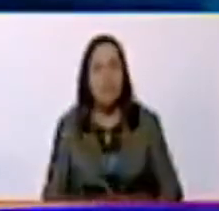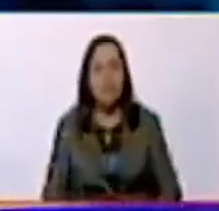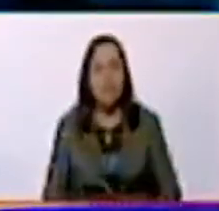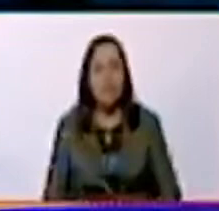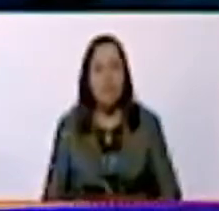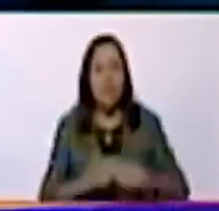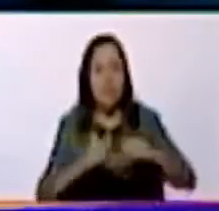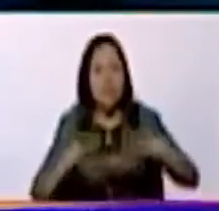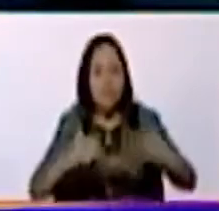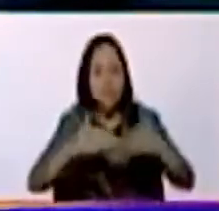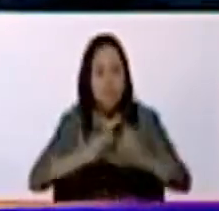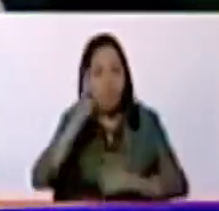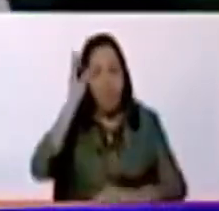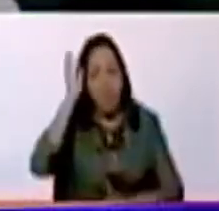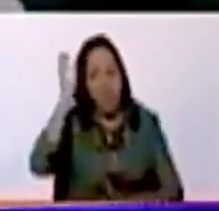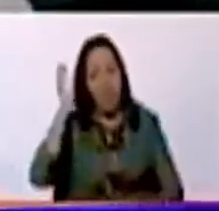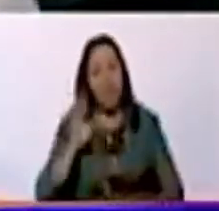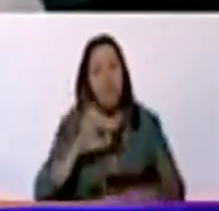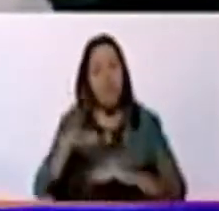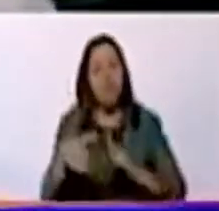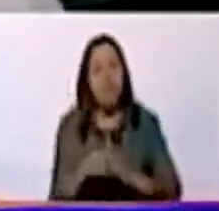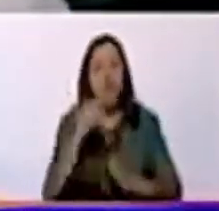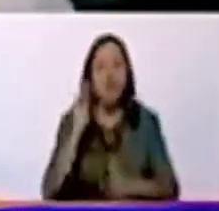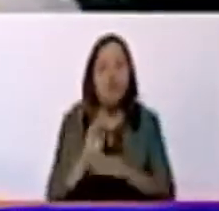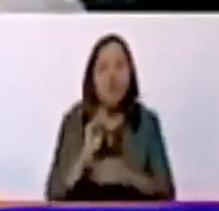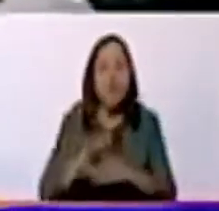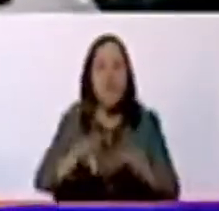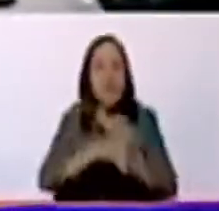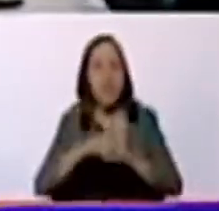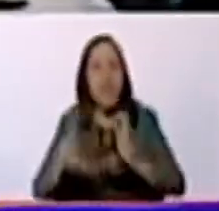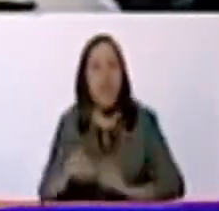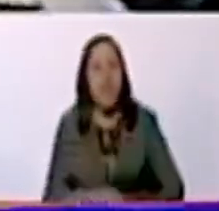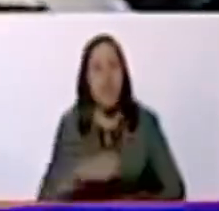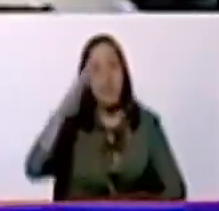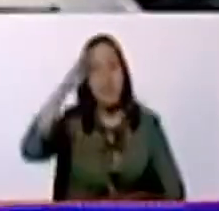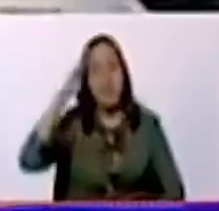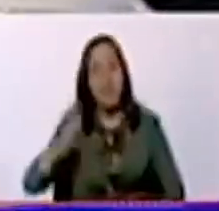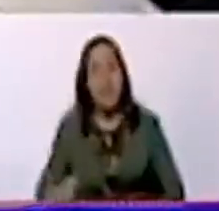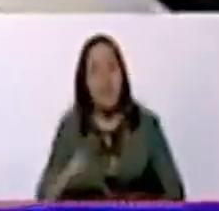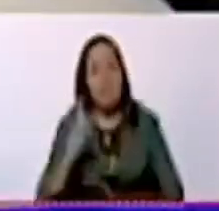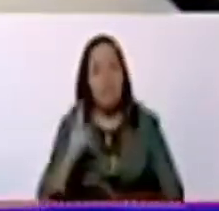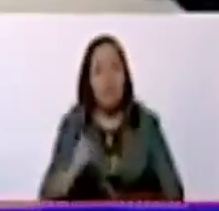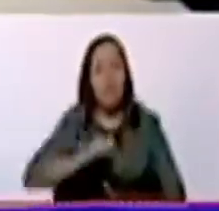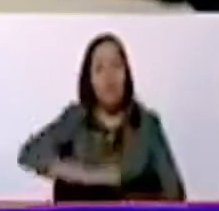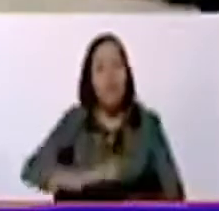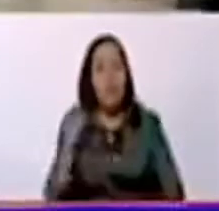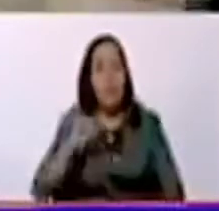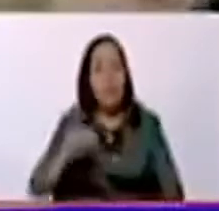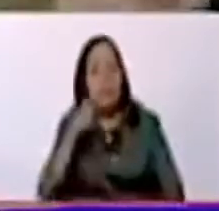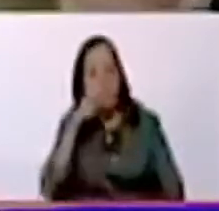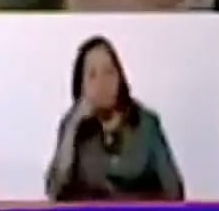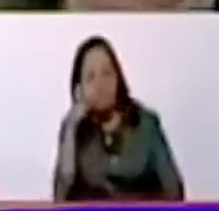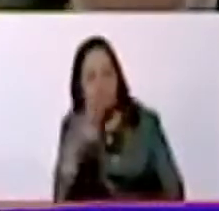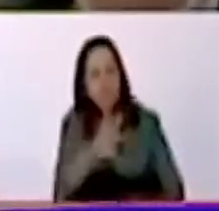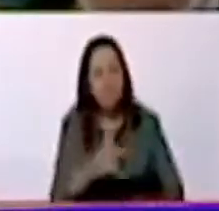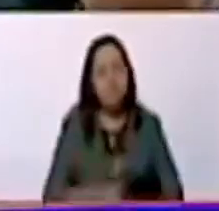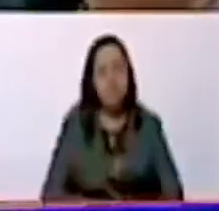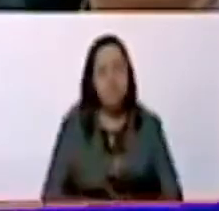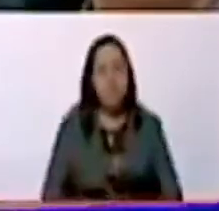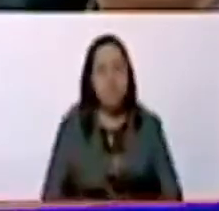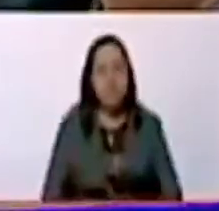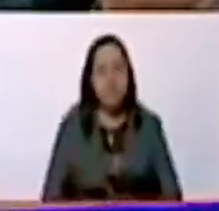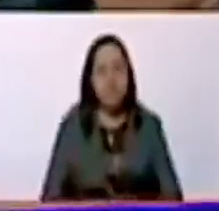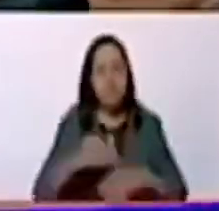protección legal, vía aduana, militar, policial, para que la pequeña y mediana industria y la industria en